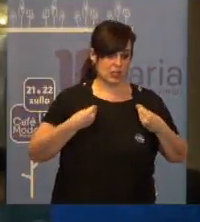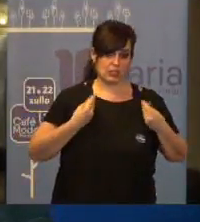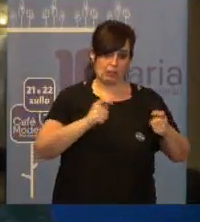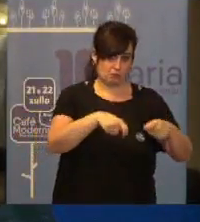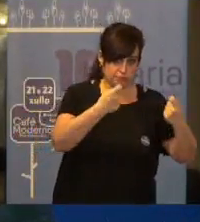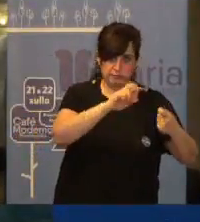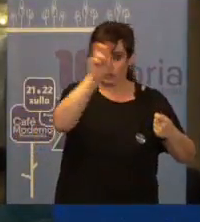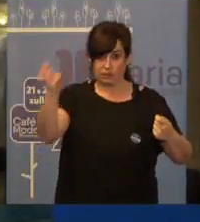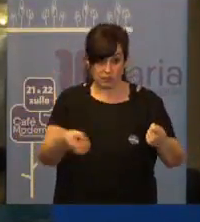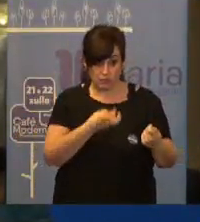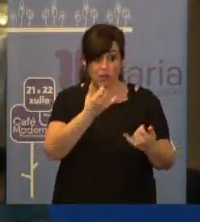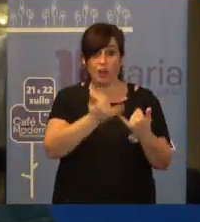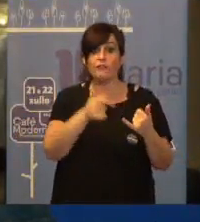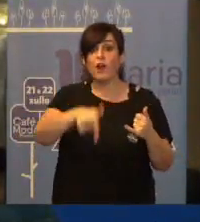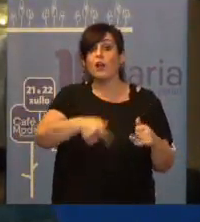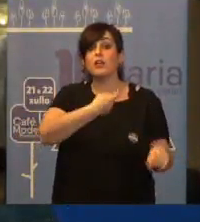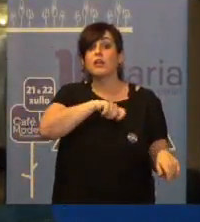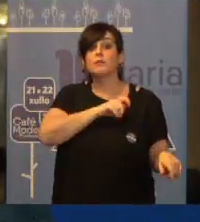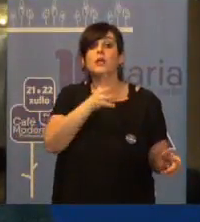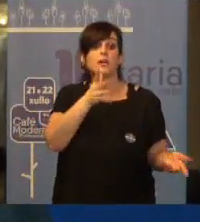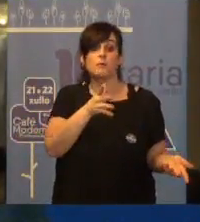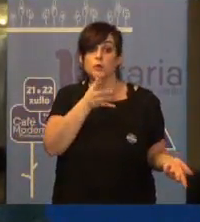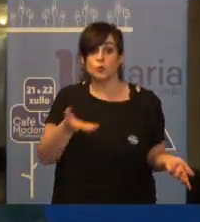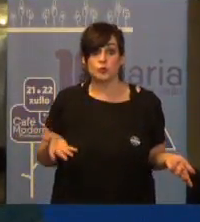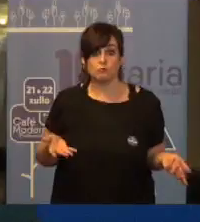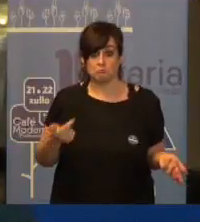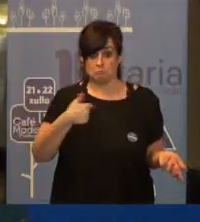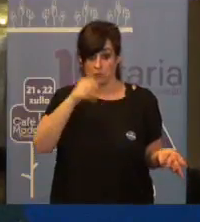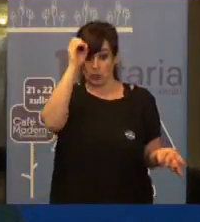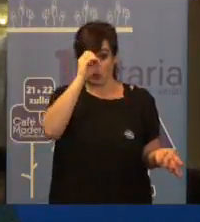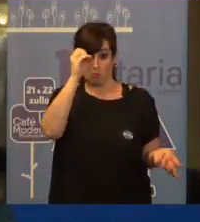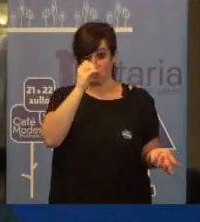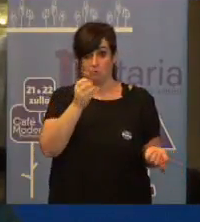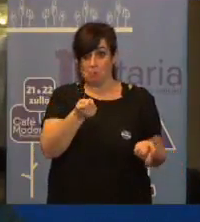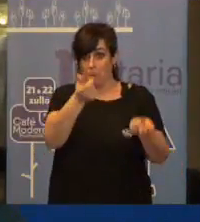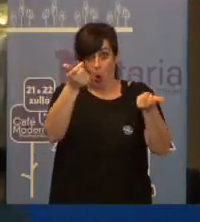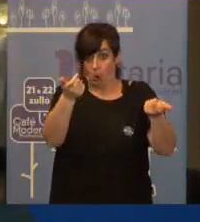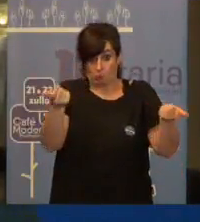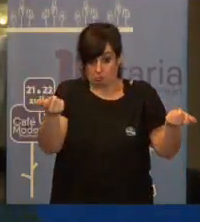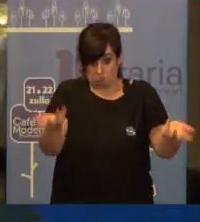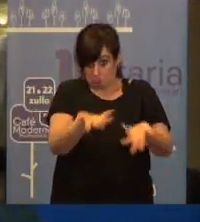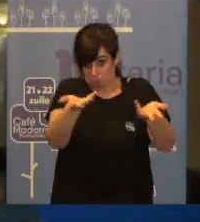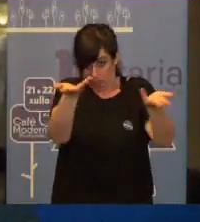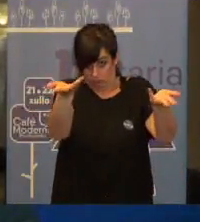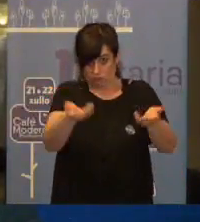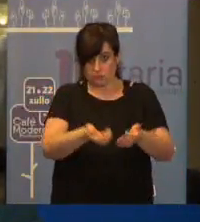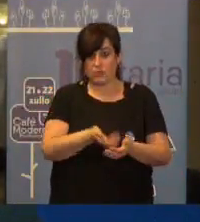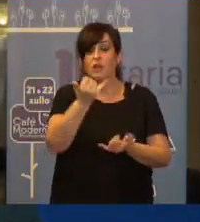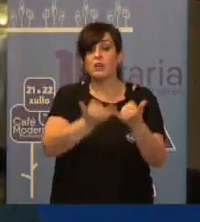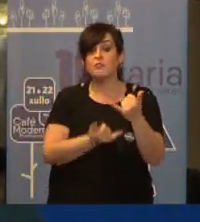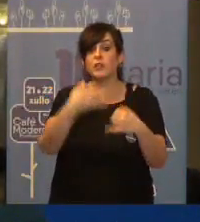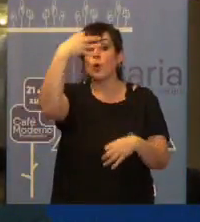qual, etc., o que pasou en España? Pois, basicamente, na minha opinión, moi pouco ou casi nada. Realmente, o único que houve, a